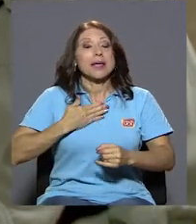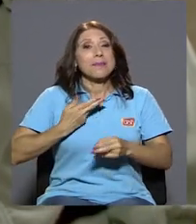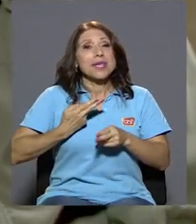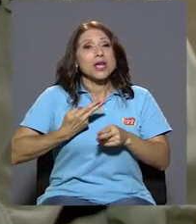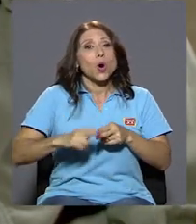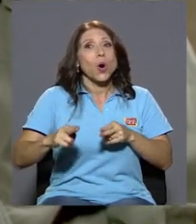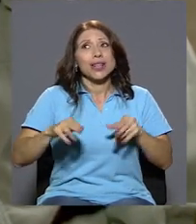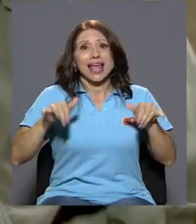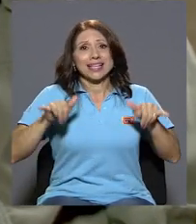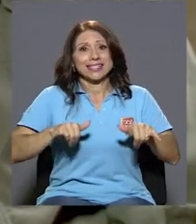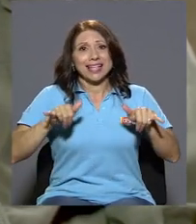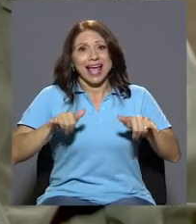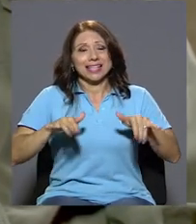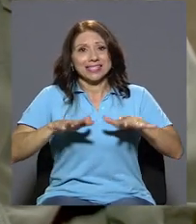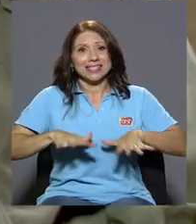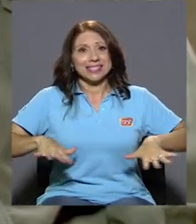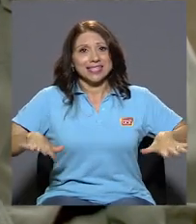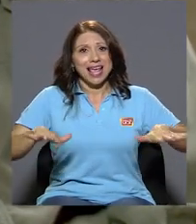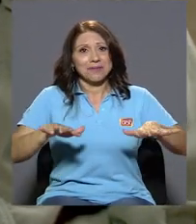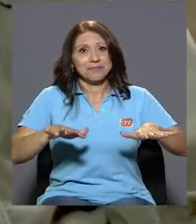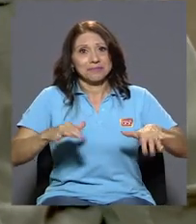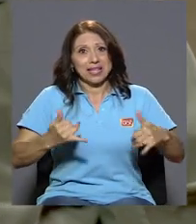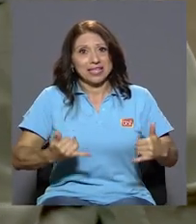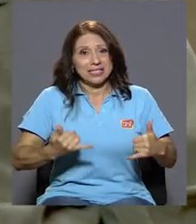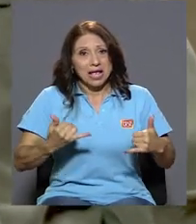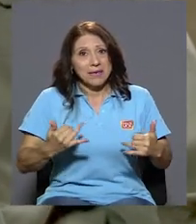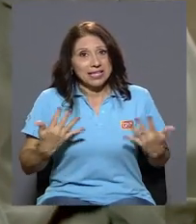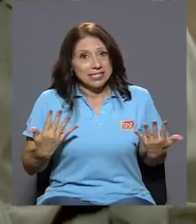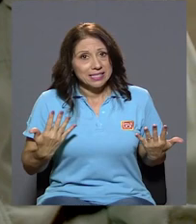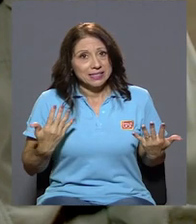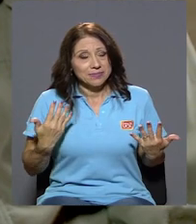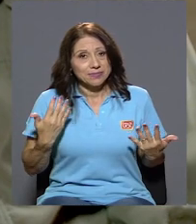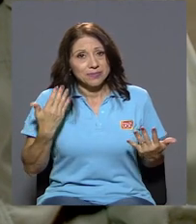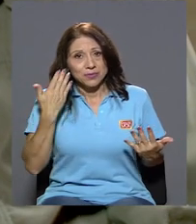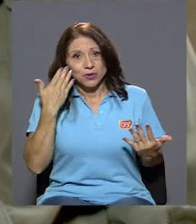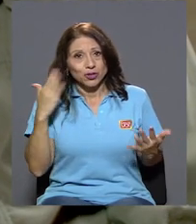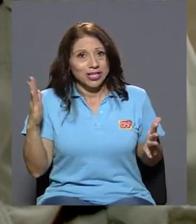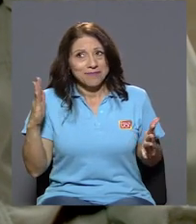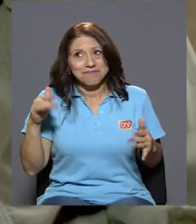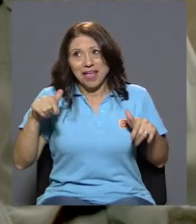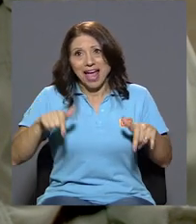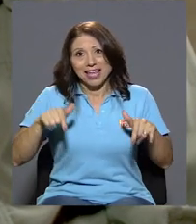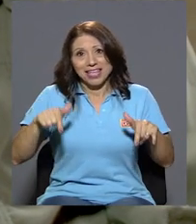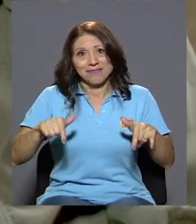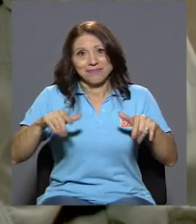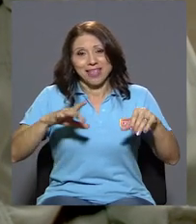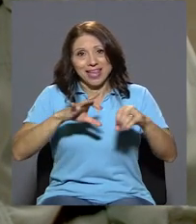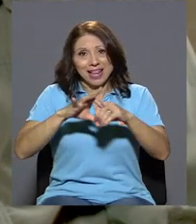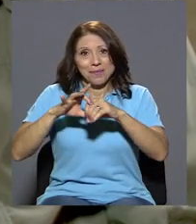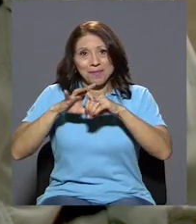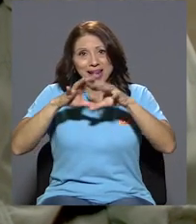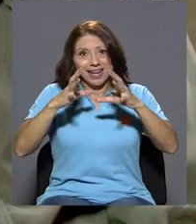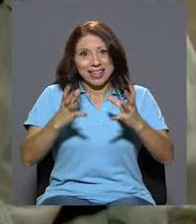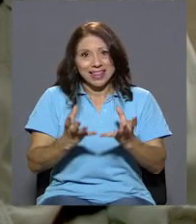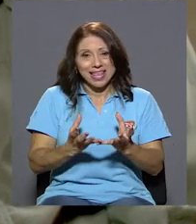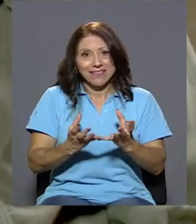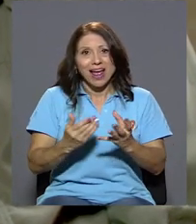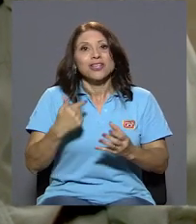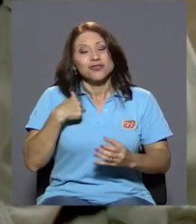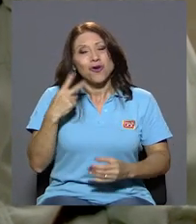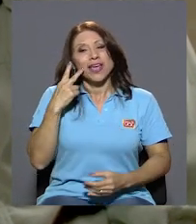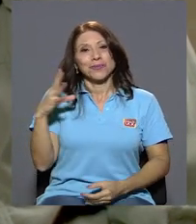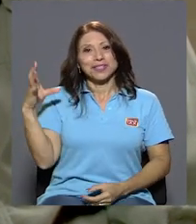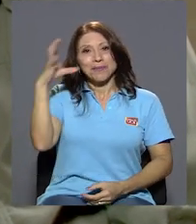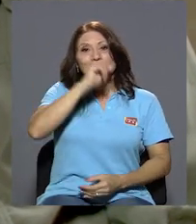en mi corta estancia esta vez no sé aquí en el planeta tierra es